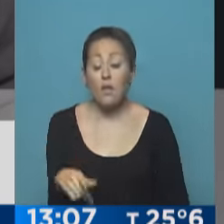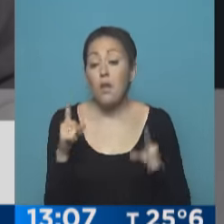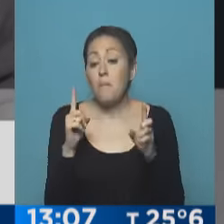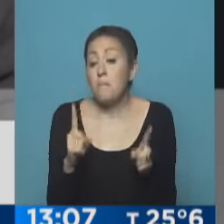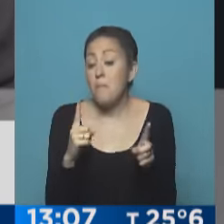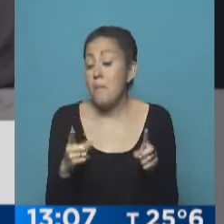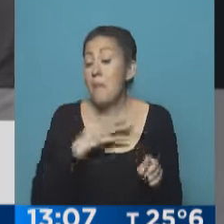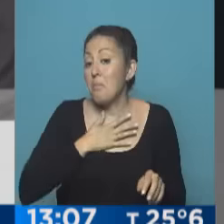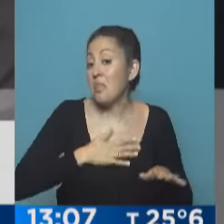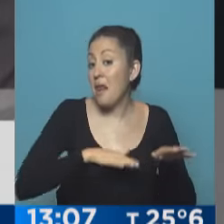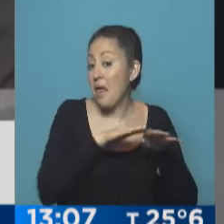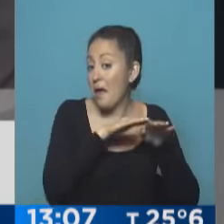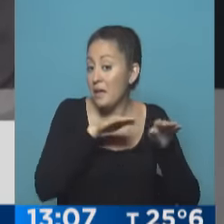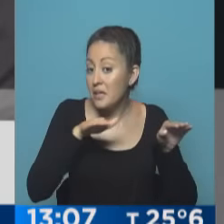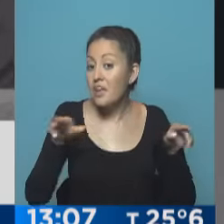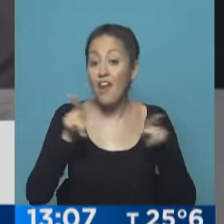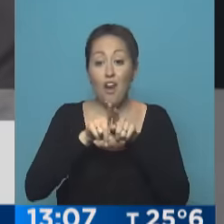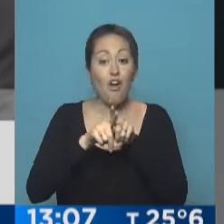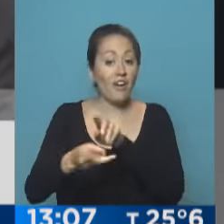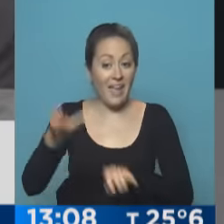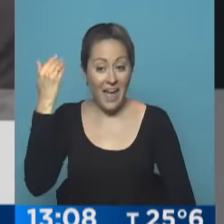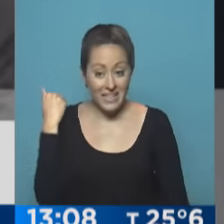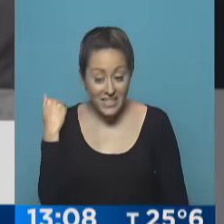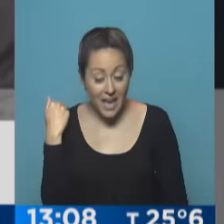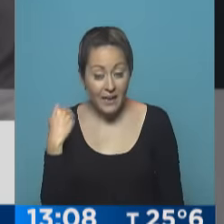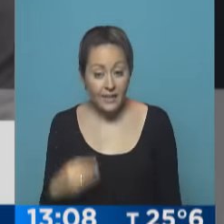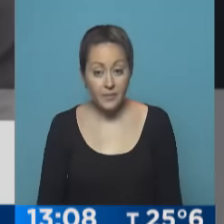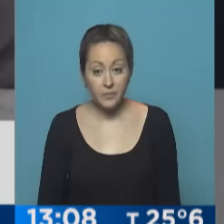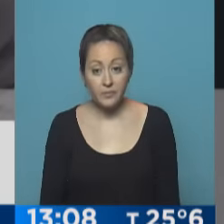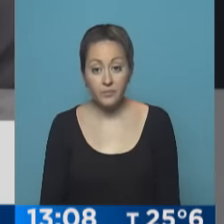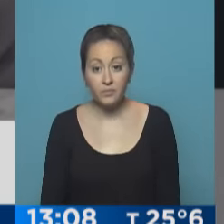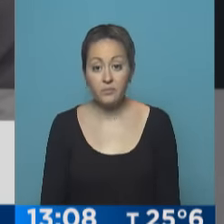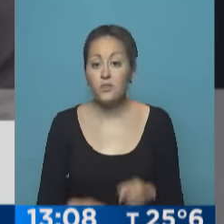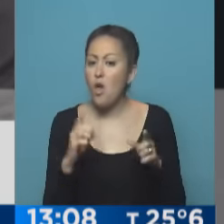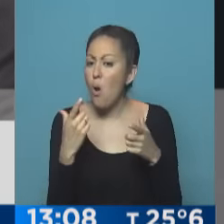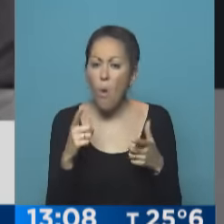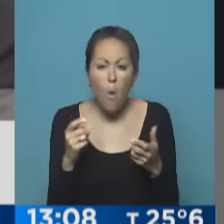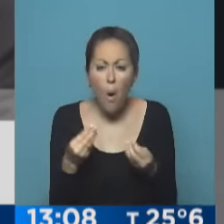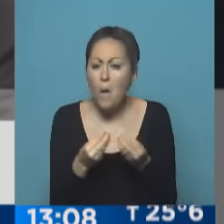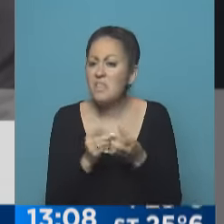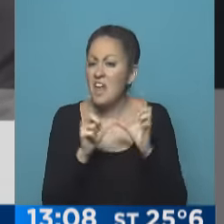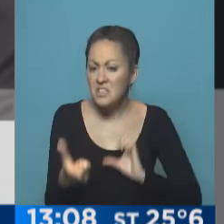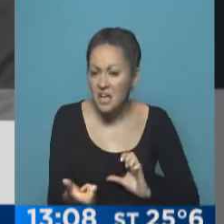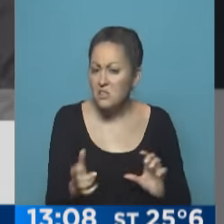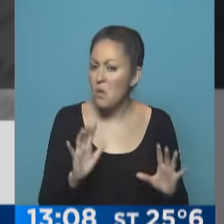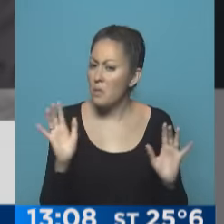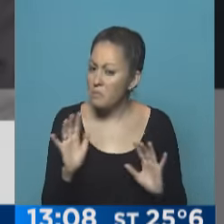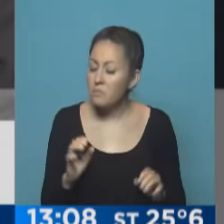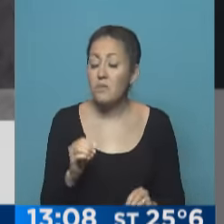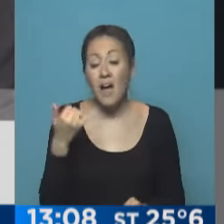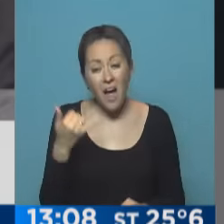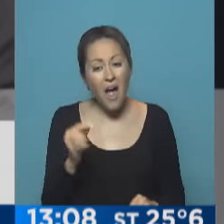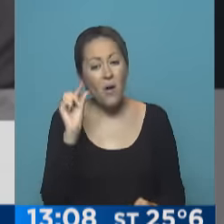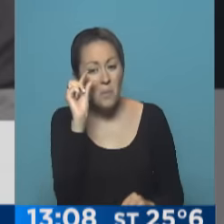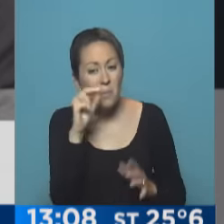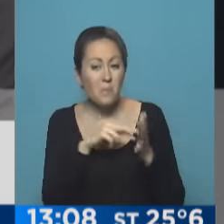quietud pasividad que tuvo el el mercado en el día de ayer sin eh demasiadas operaciones hay alguna algunos inconvenientes en